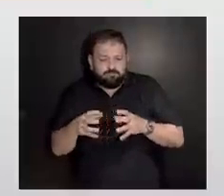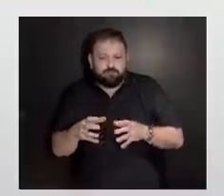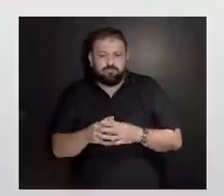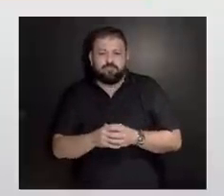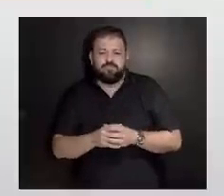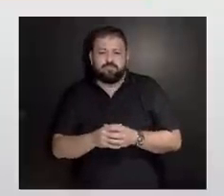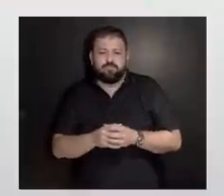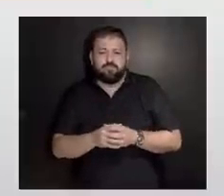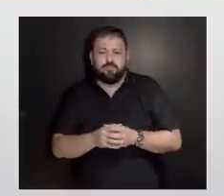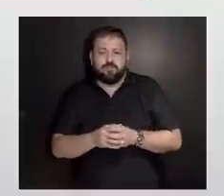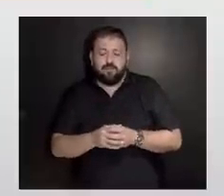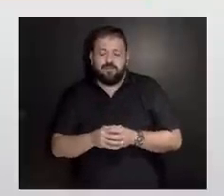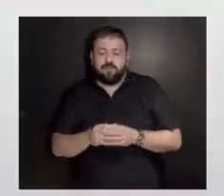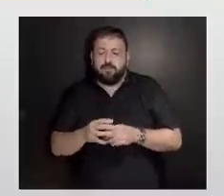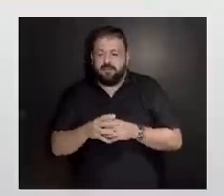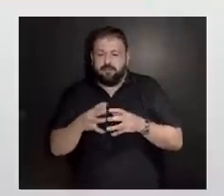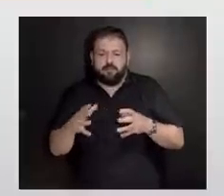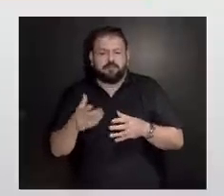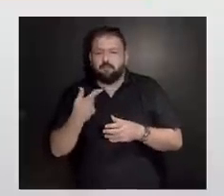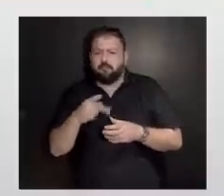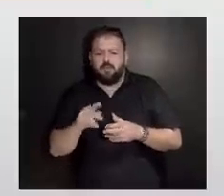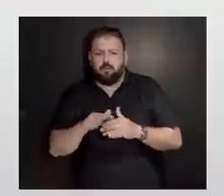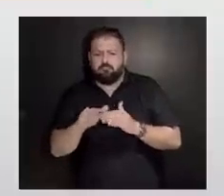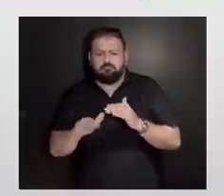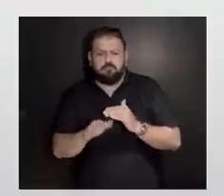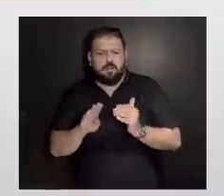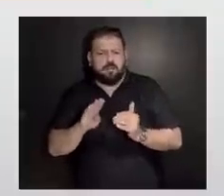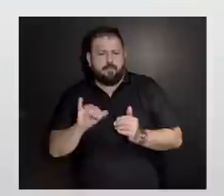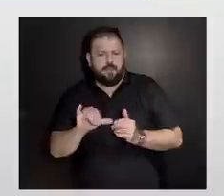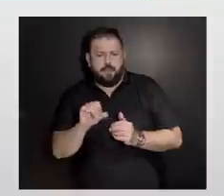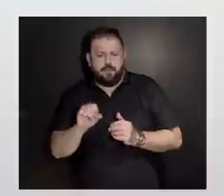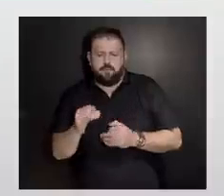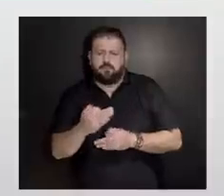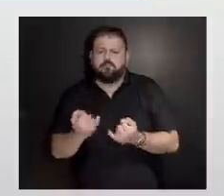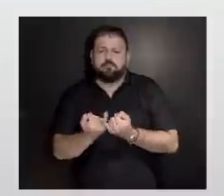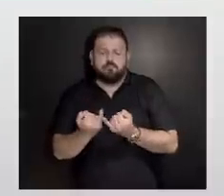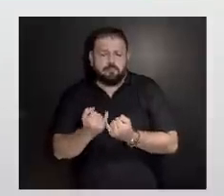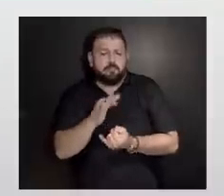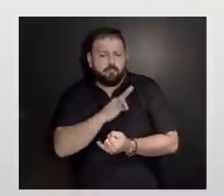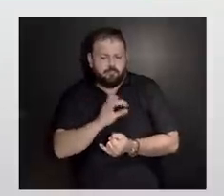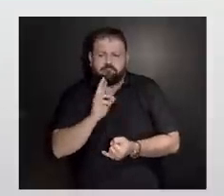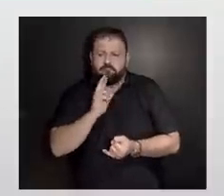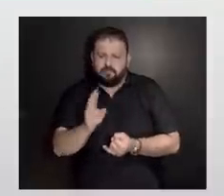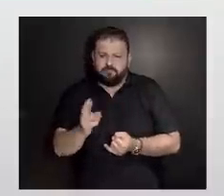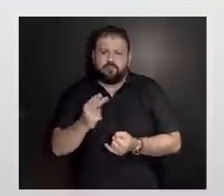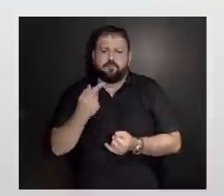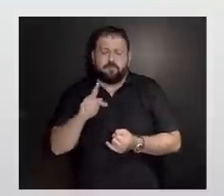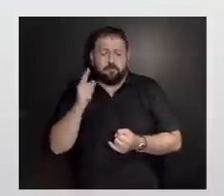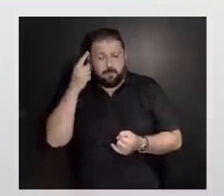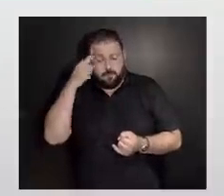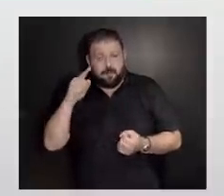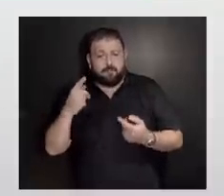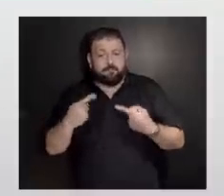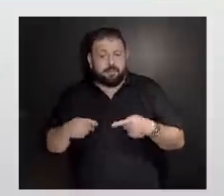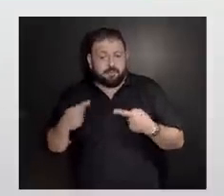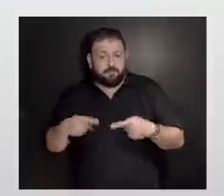como inflamación crónica de bajo grado, que de manera general responde normalmente a personas que tienen algún